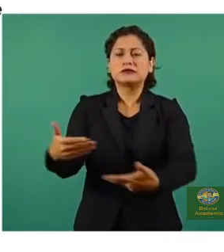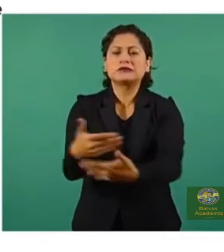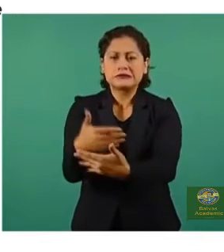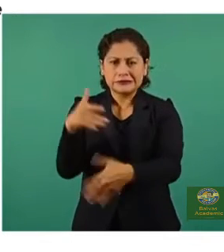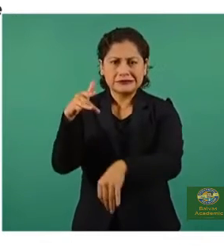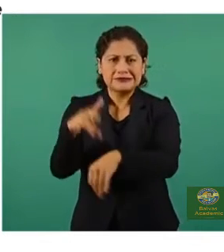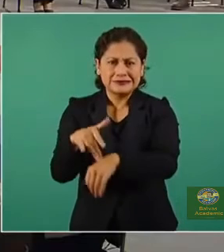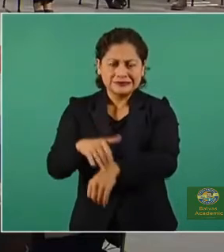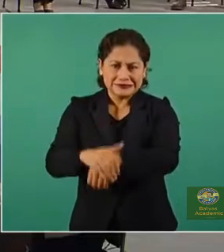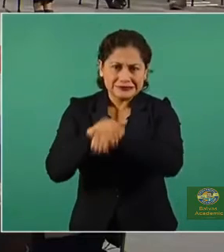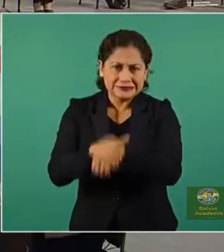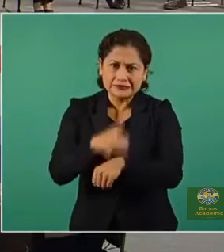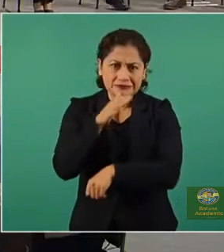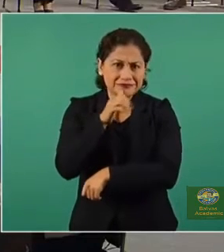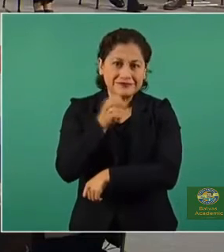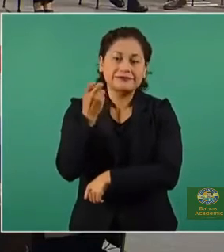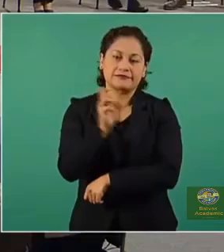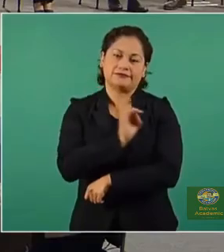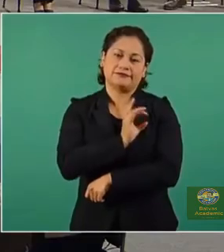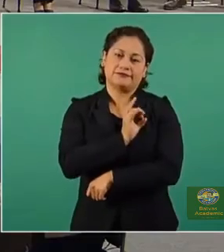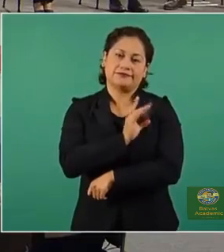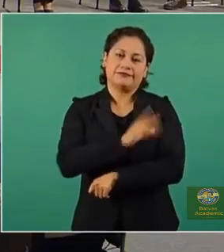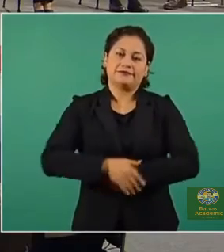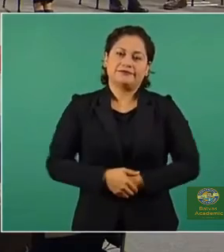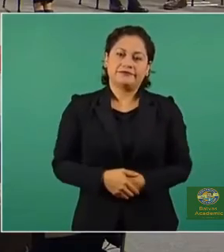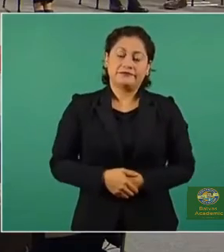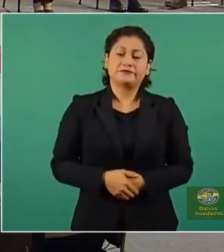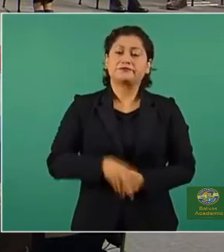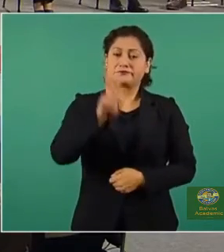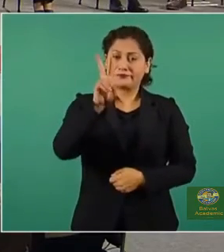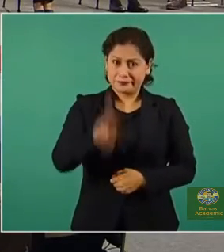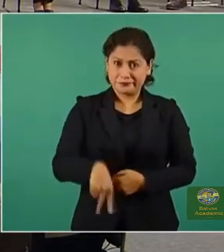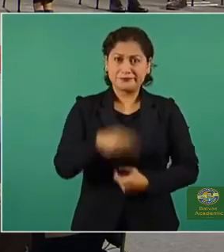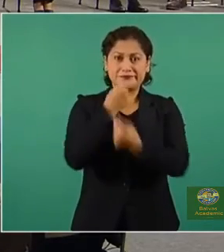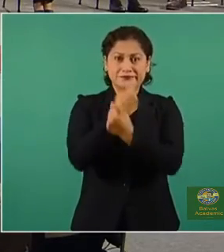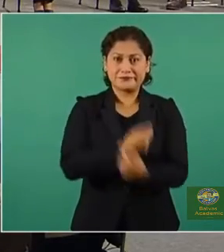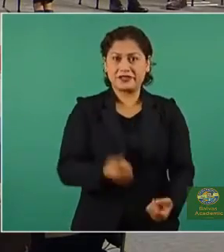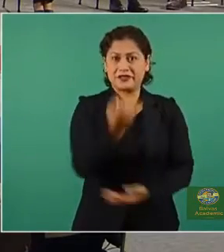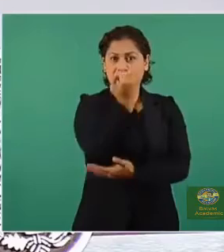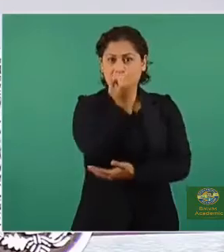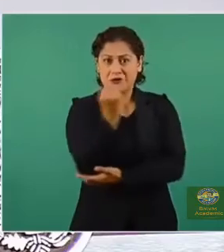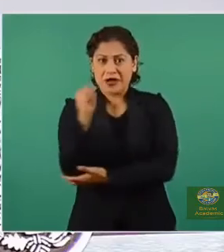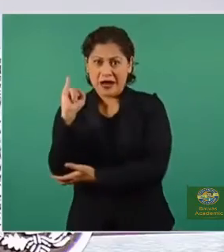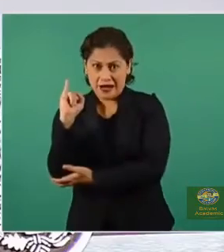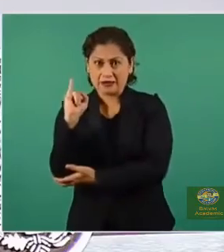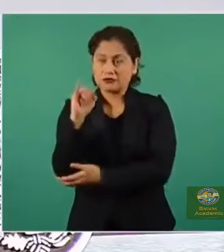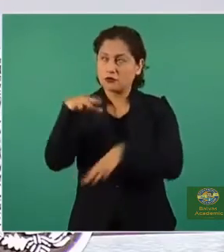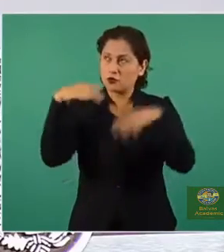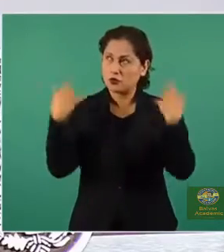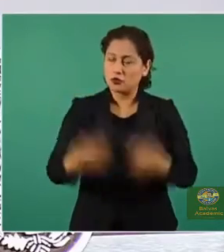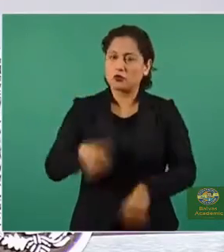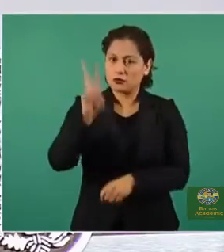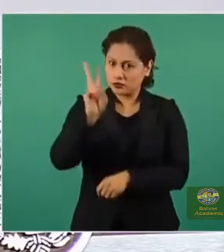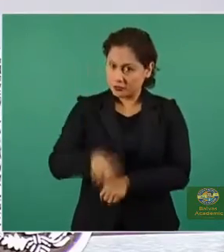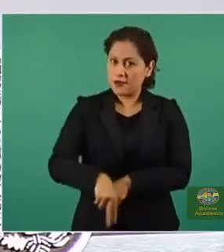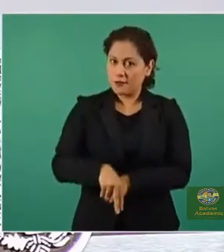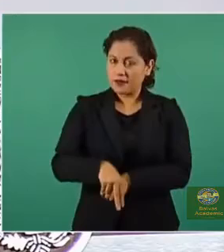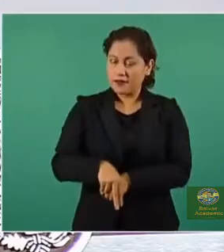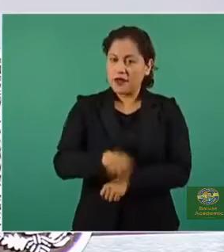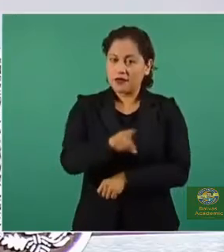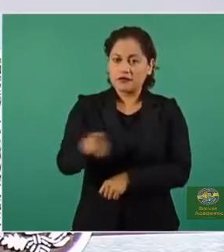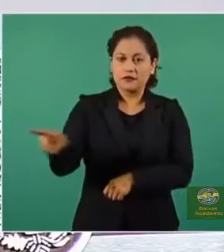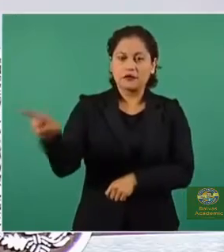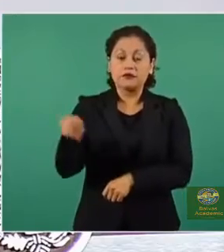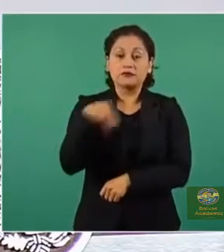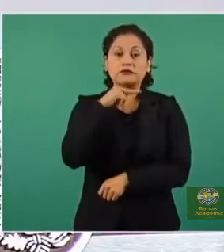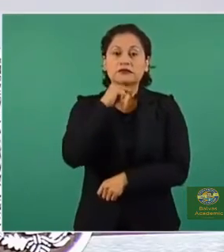amigas. Cuando están, y es increíble, los niños de preescolar, la mayor incidencia está en la preocupación